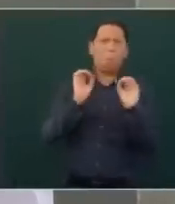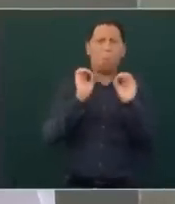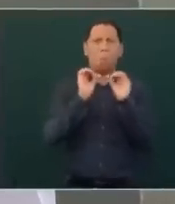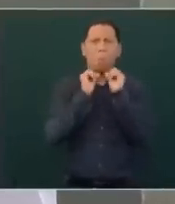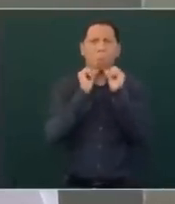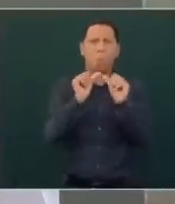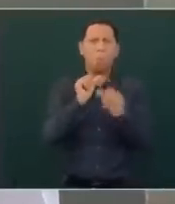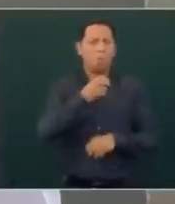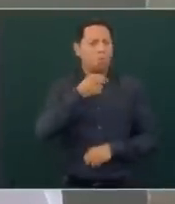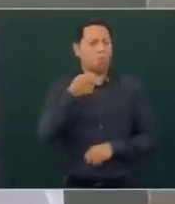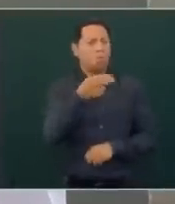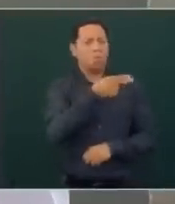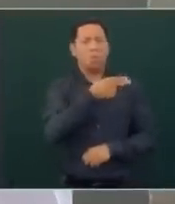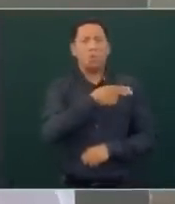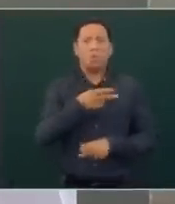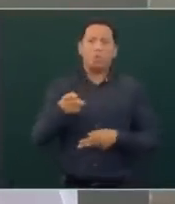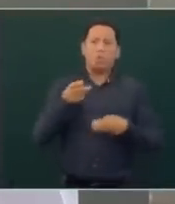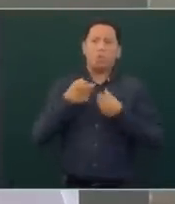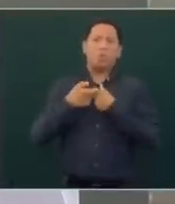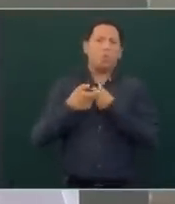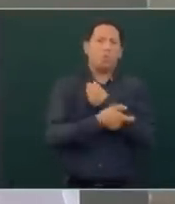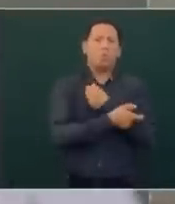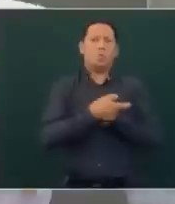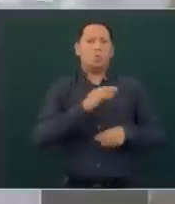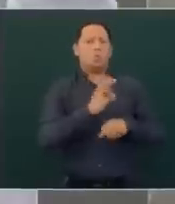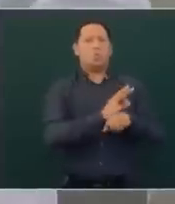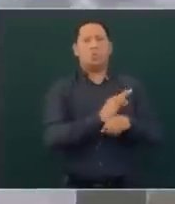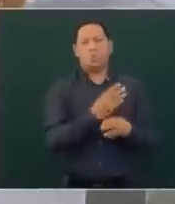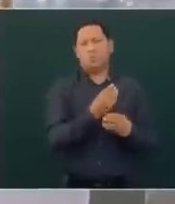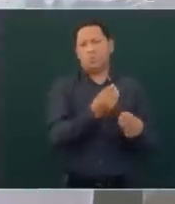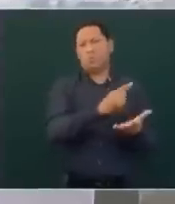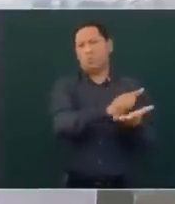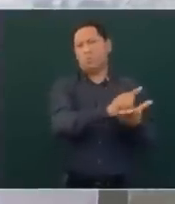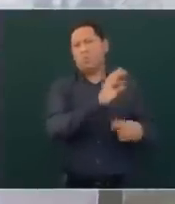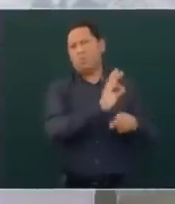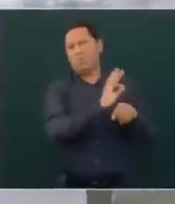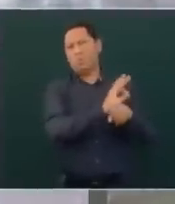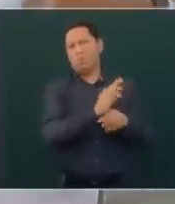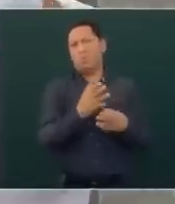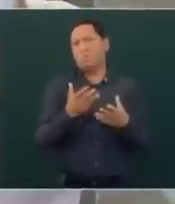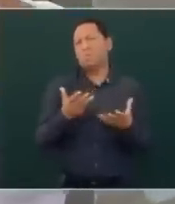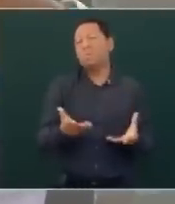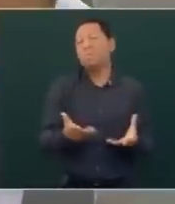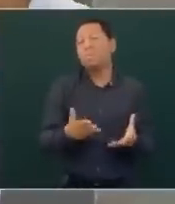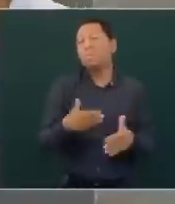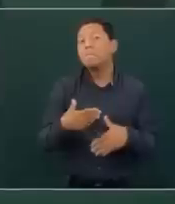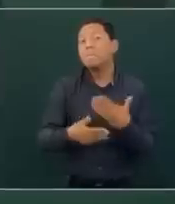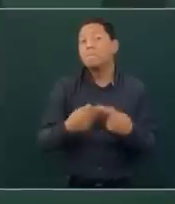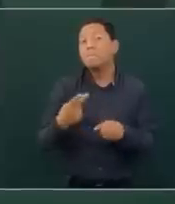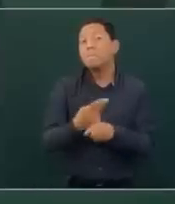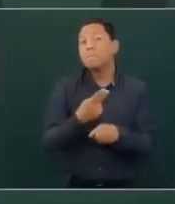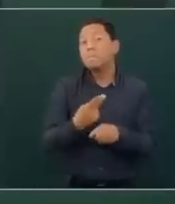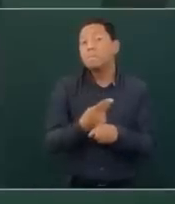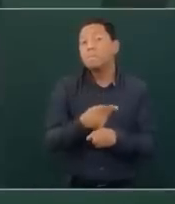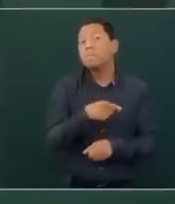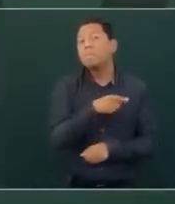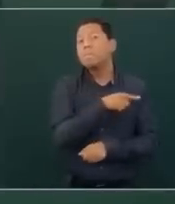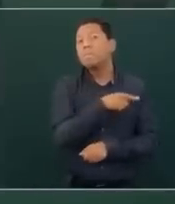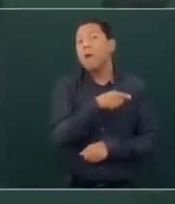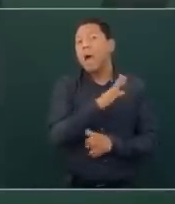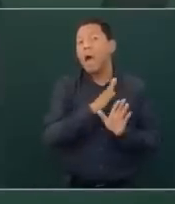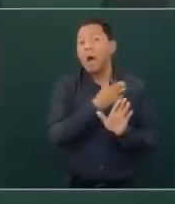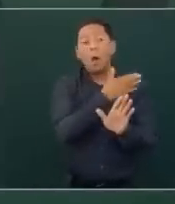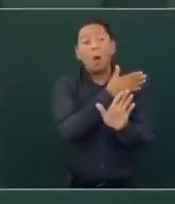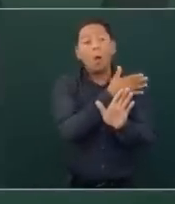de privilegios, de corrupción, y hicieron el supuesto cambio,